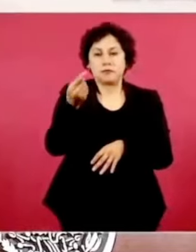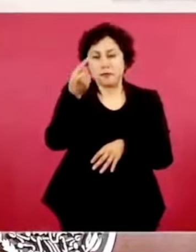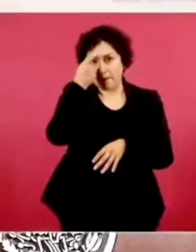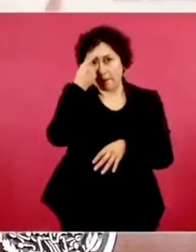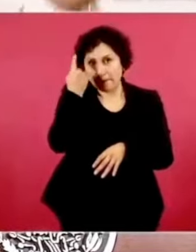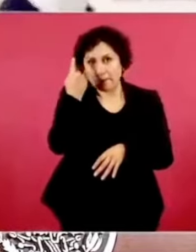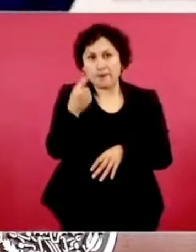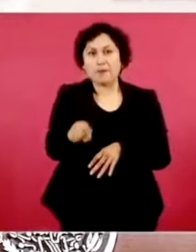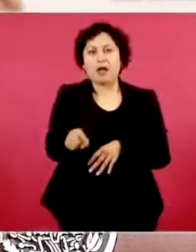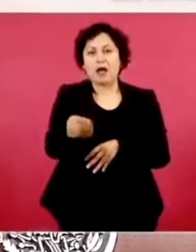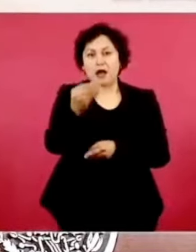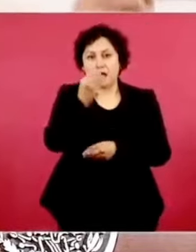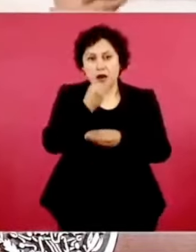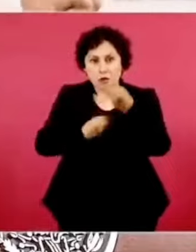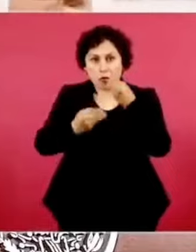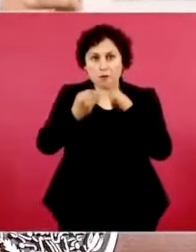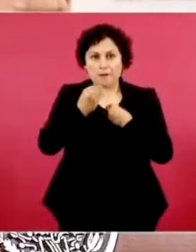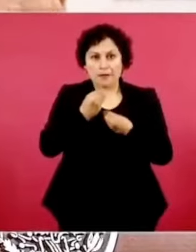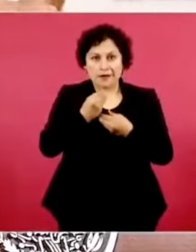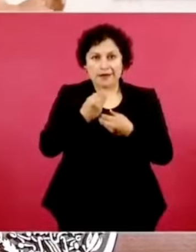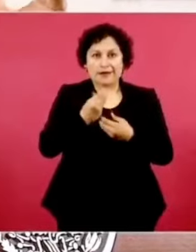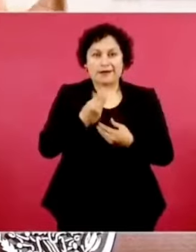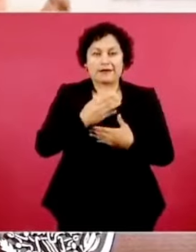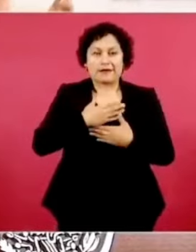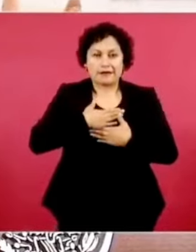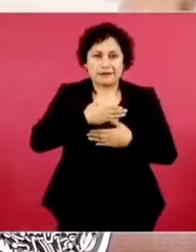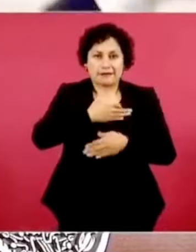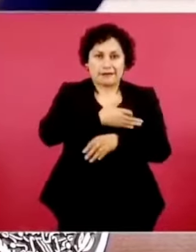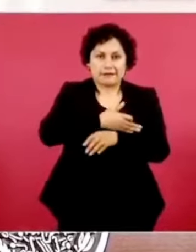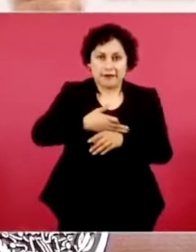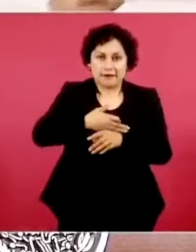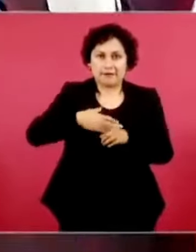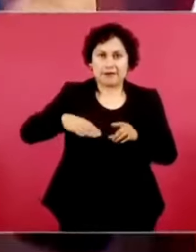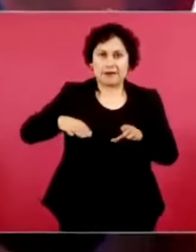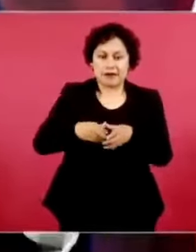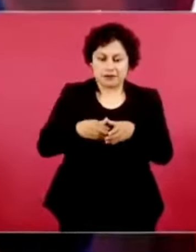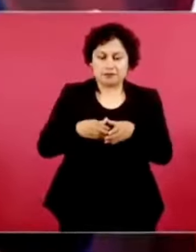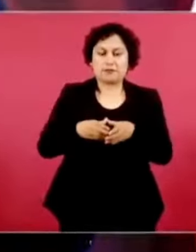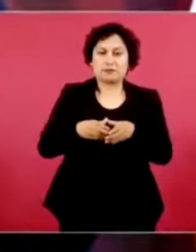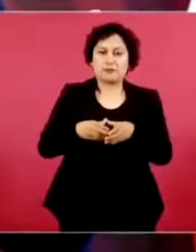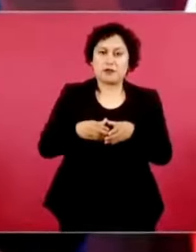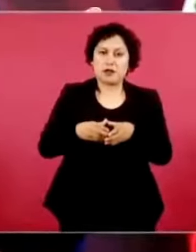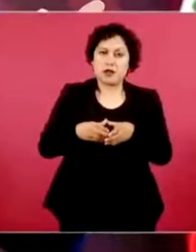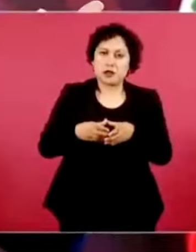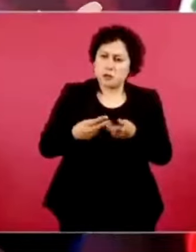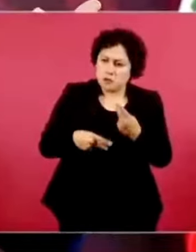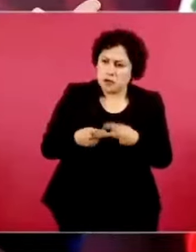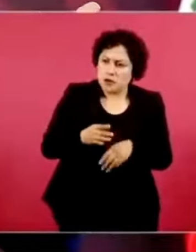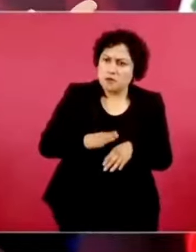sus alimentos y los de su familia, y también producían